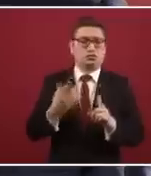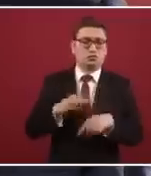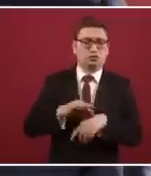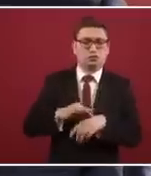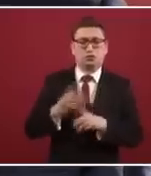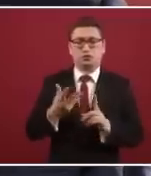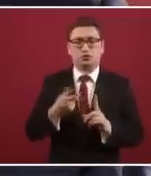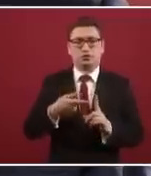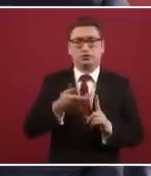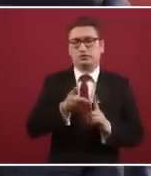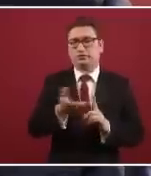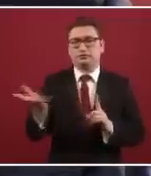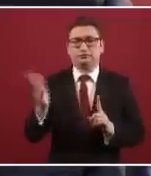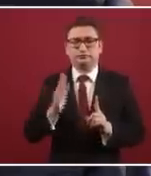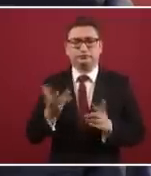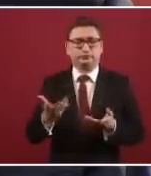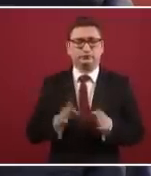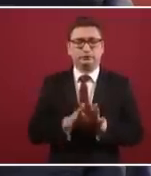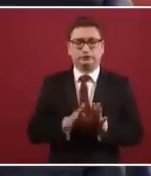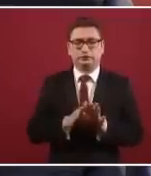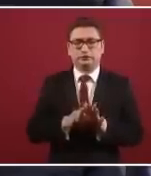realidad, señor presidente,